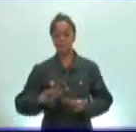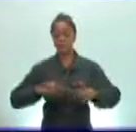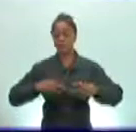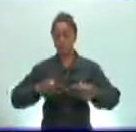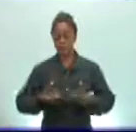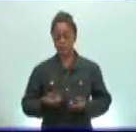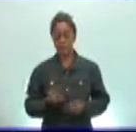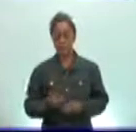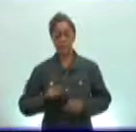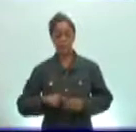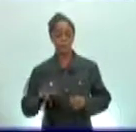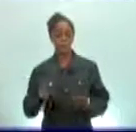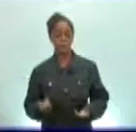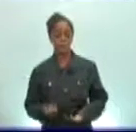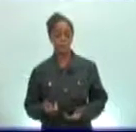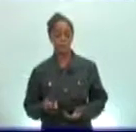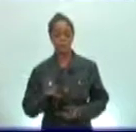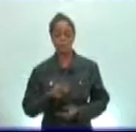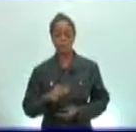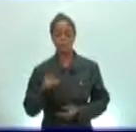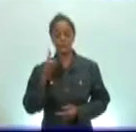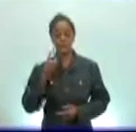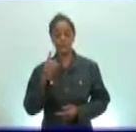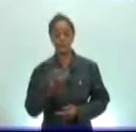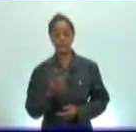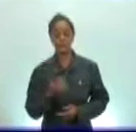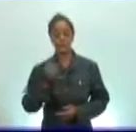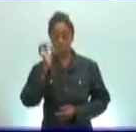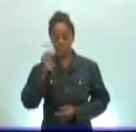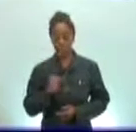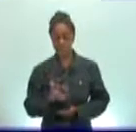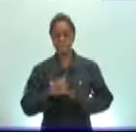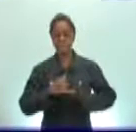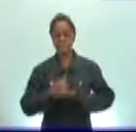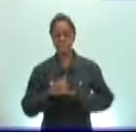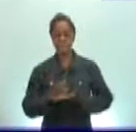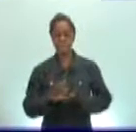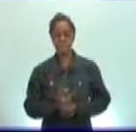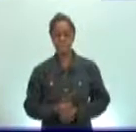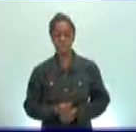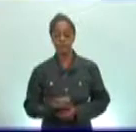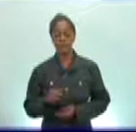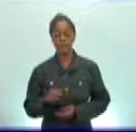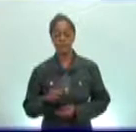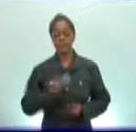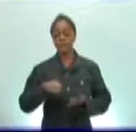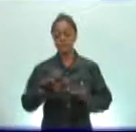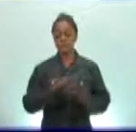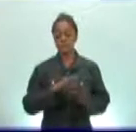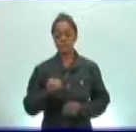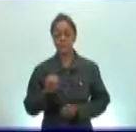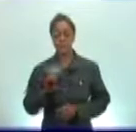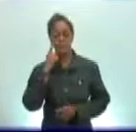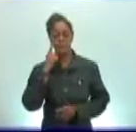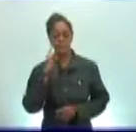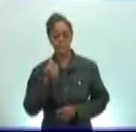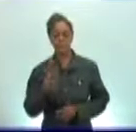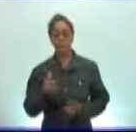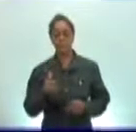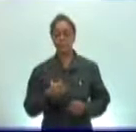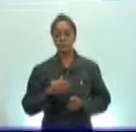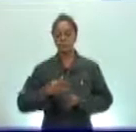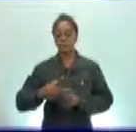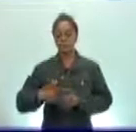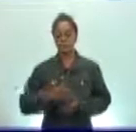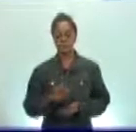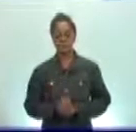presentar. ¿Por qué? Porque las ilustraciones siempre los ayudan a ustedes a representarse mejor los conocimientos